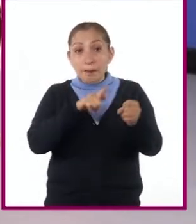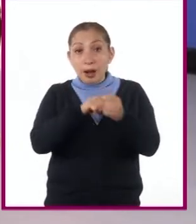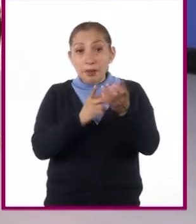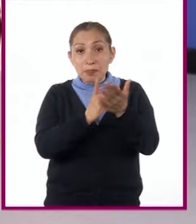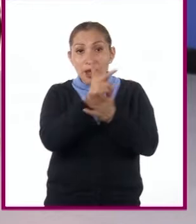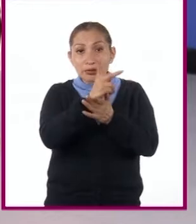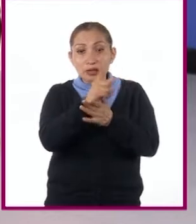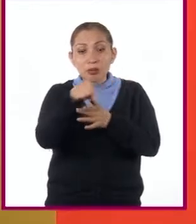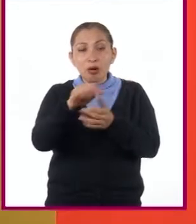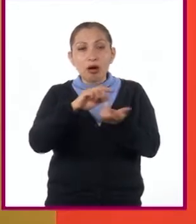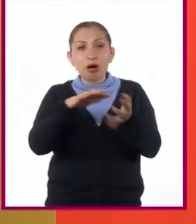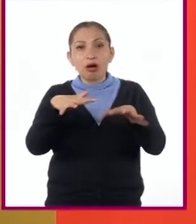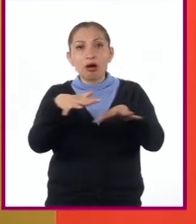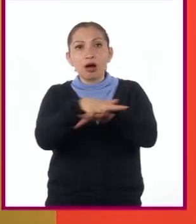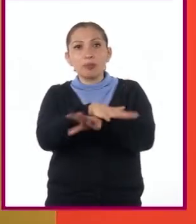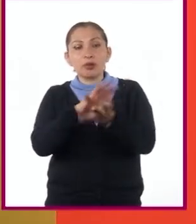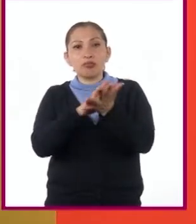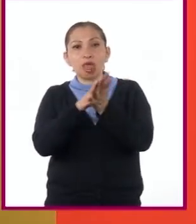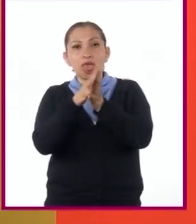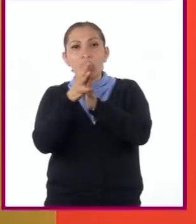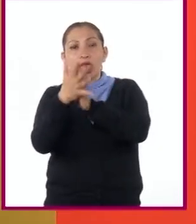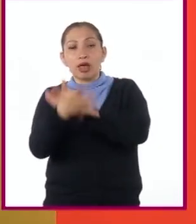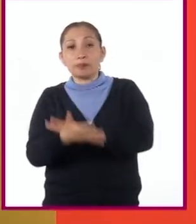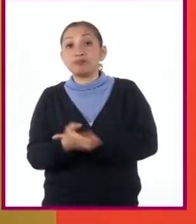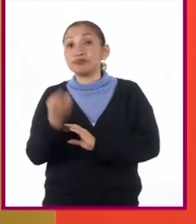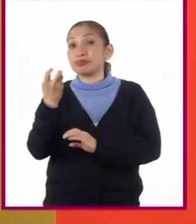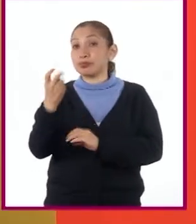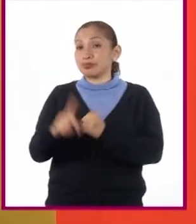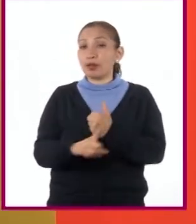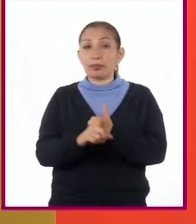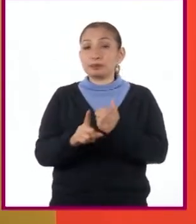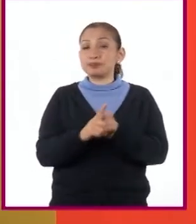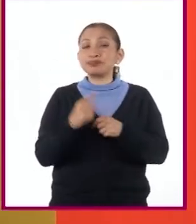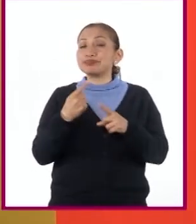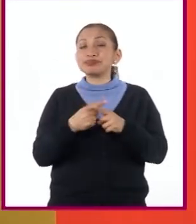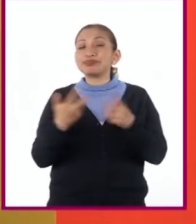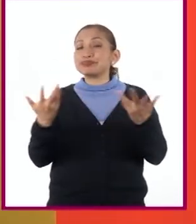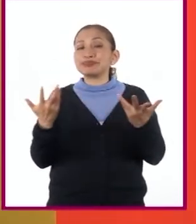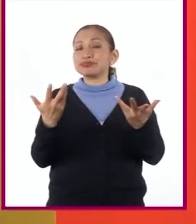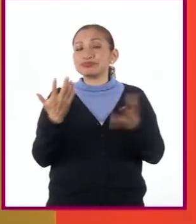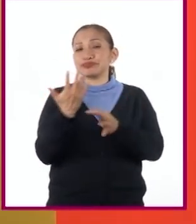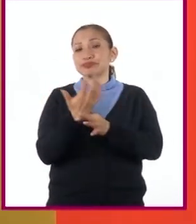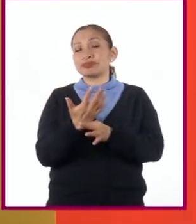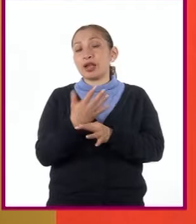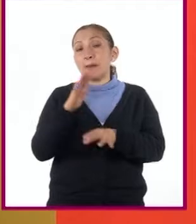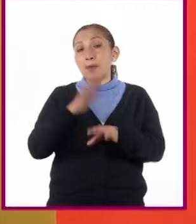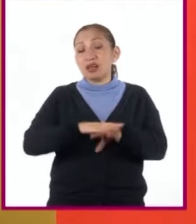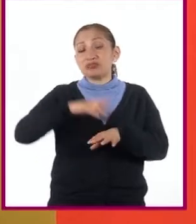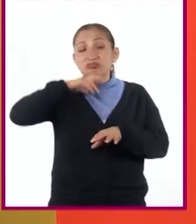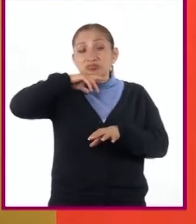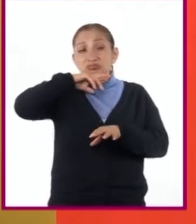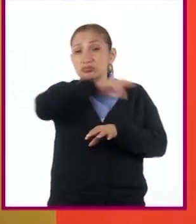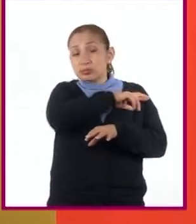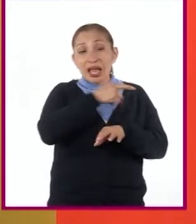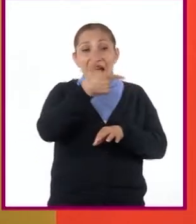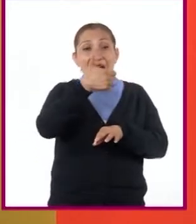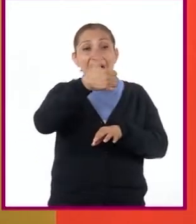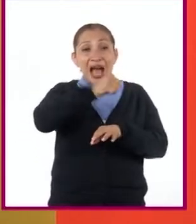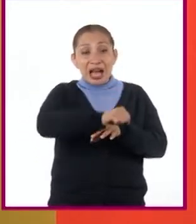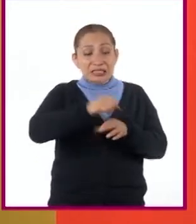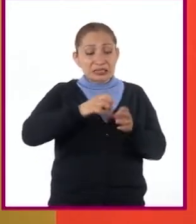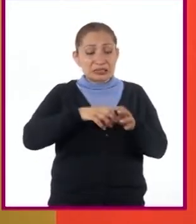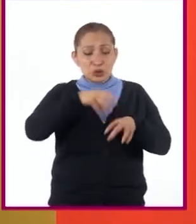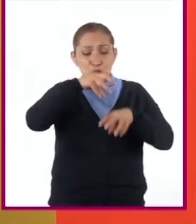muy importantes. Gran parte de estos problemas han sido generados por el aumento acelerado de los gases de